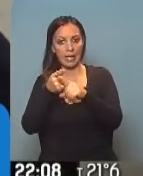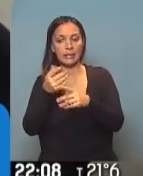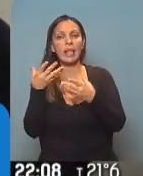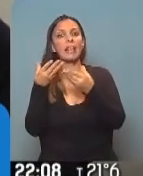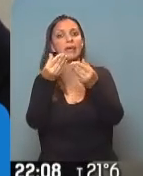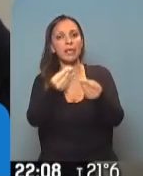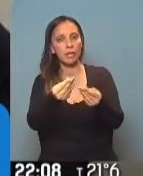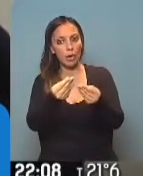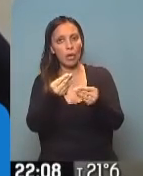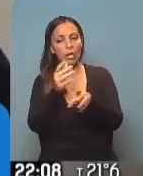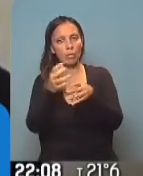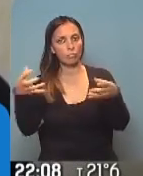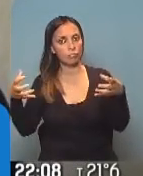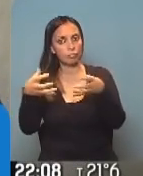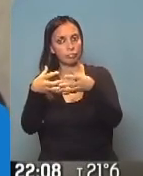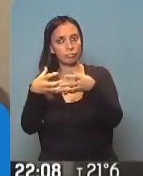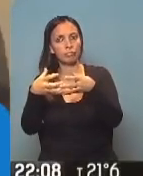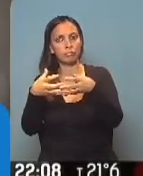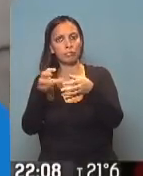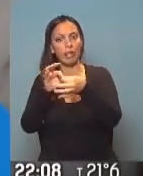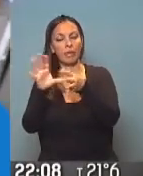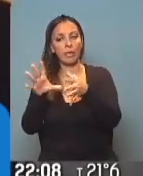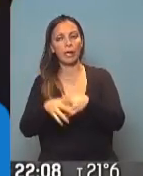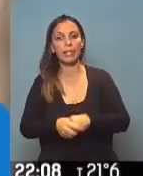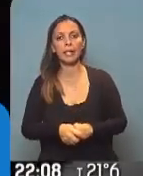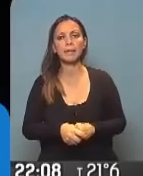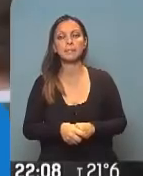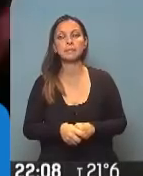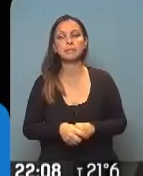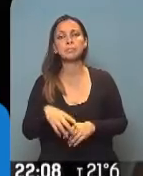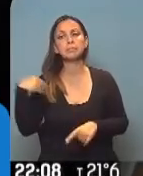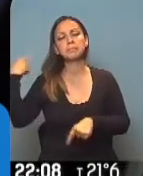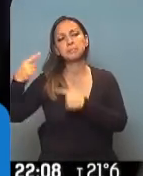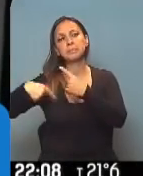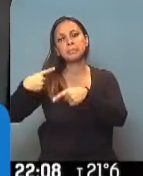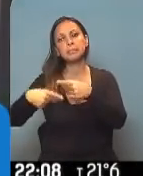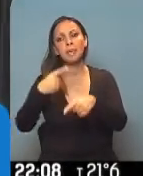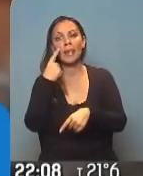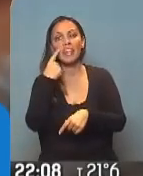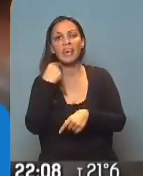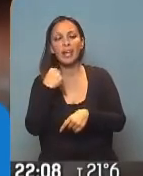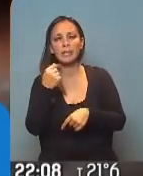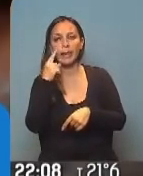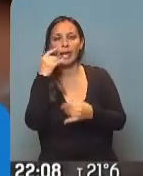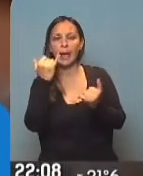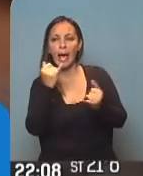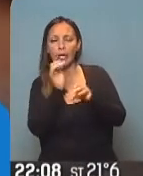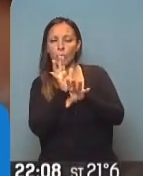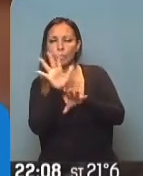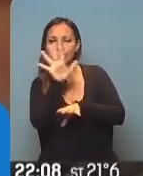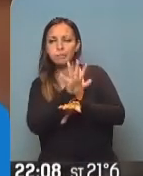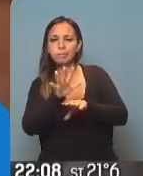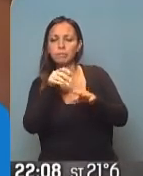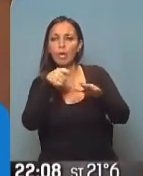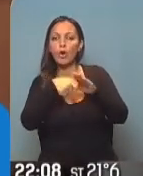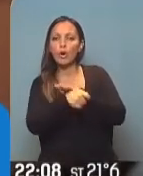una amplia coalición democrática. En los últimos días de una larga transición, la sombra de la corrupción también golpea a